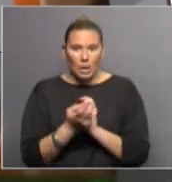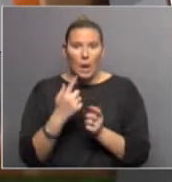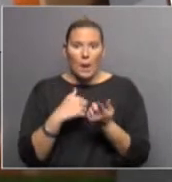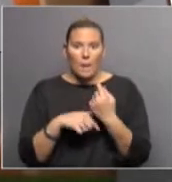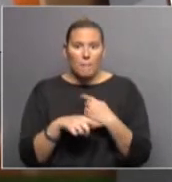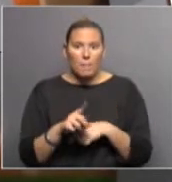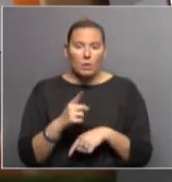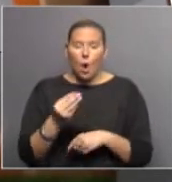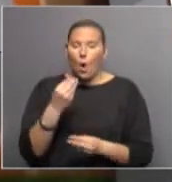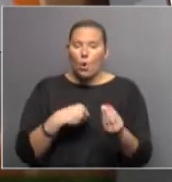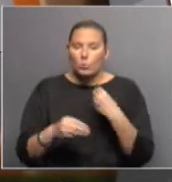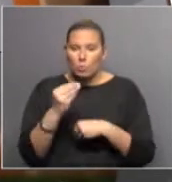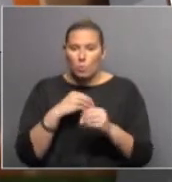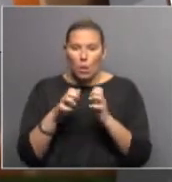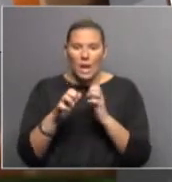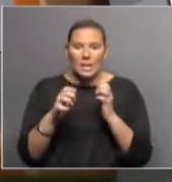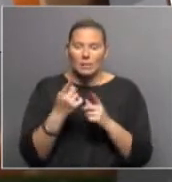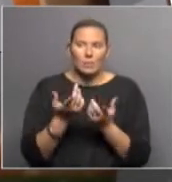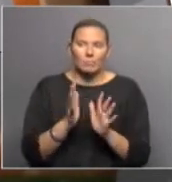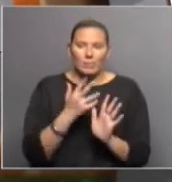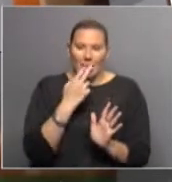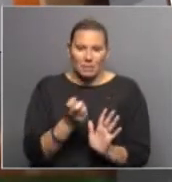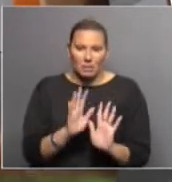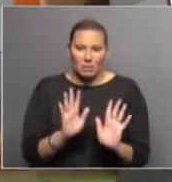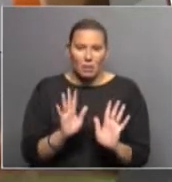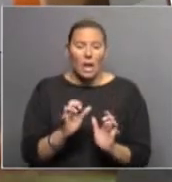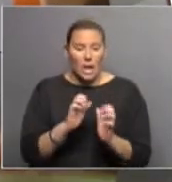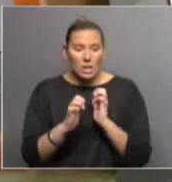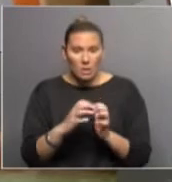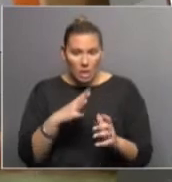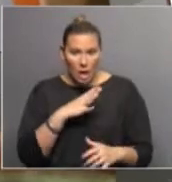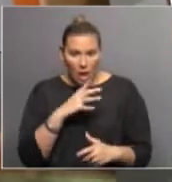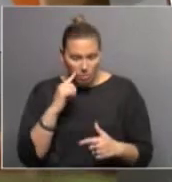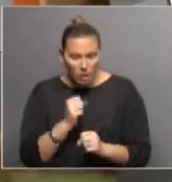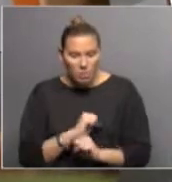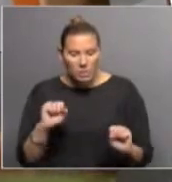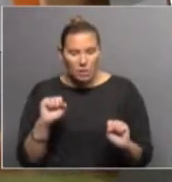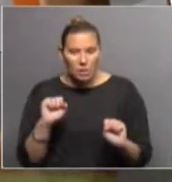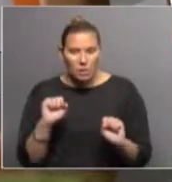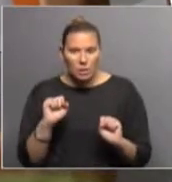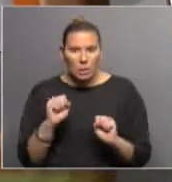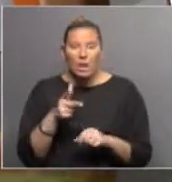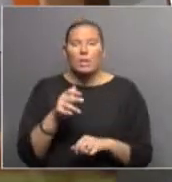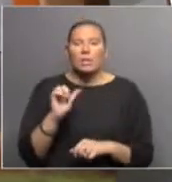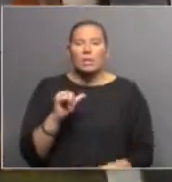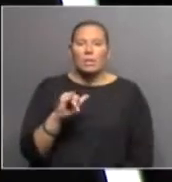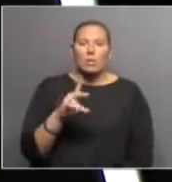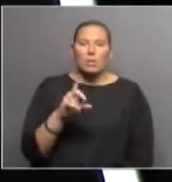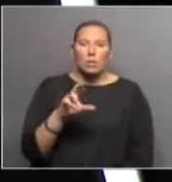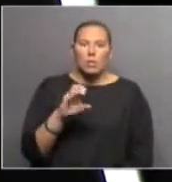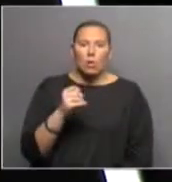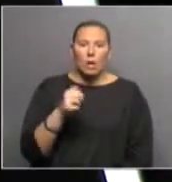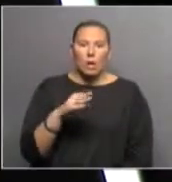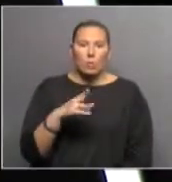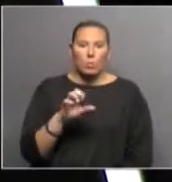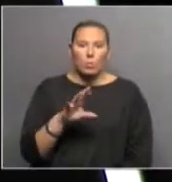nuestro consumo eléctrico no la demanda. Hay energía disponible para comenzar a desplazar a los hidrocarburos como